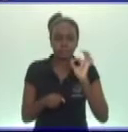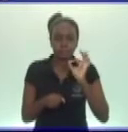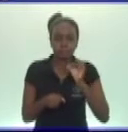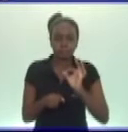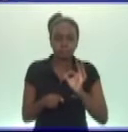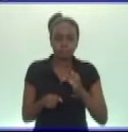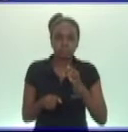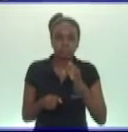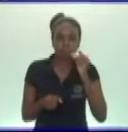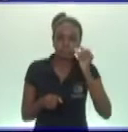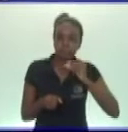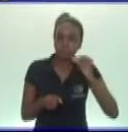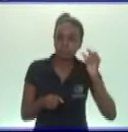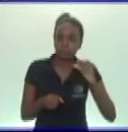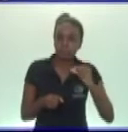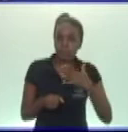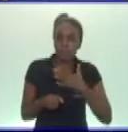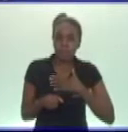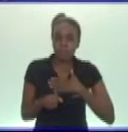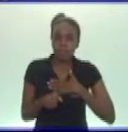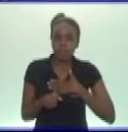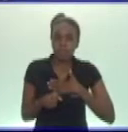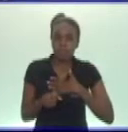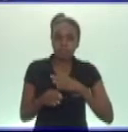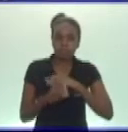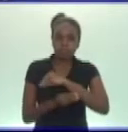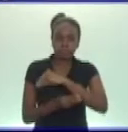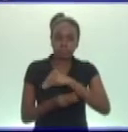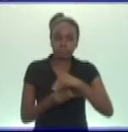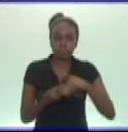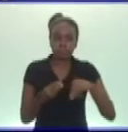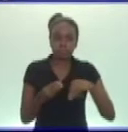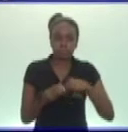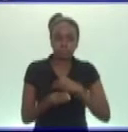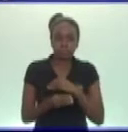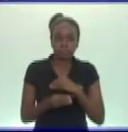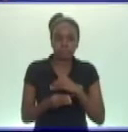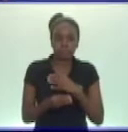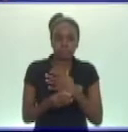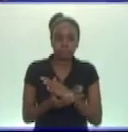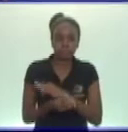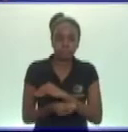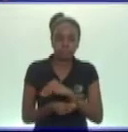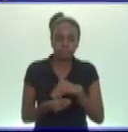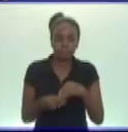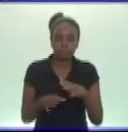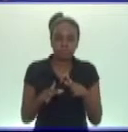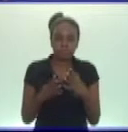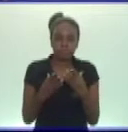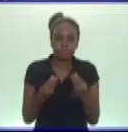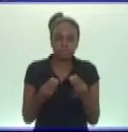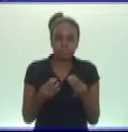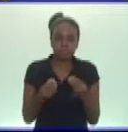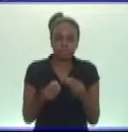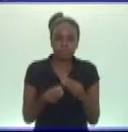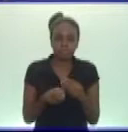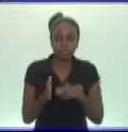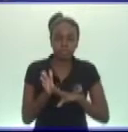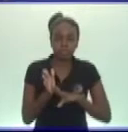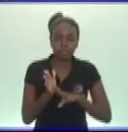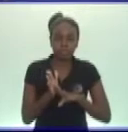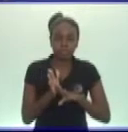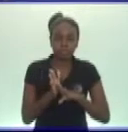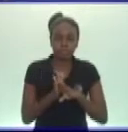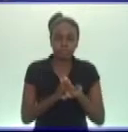en su propia esencia, lo que hace es todo lo contrario, lo deshumaniza. El trabajo creador que